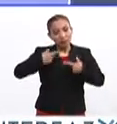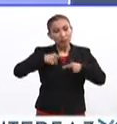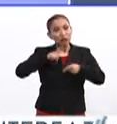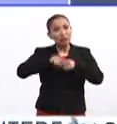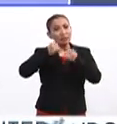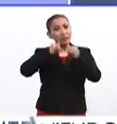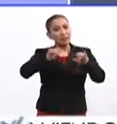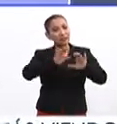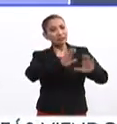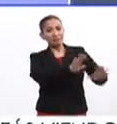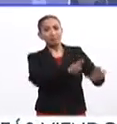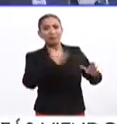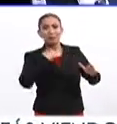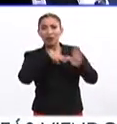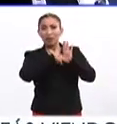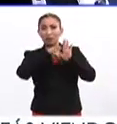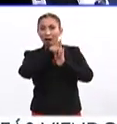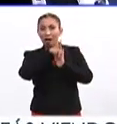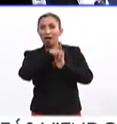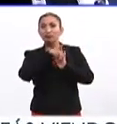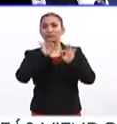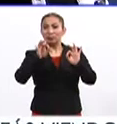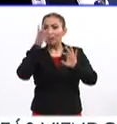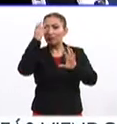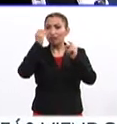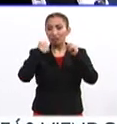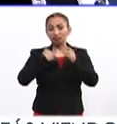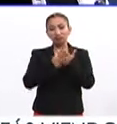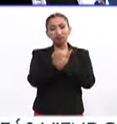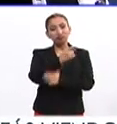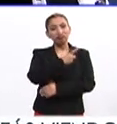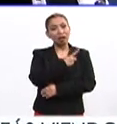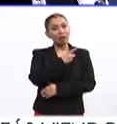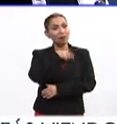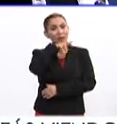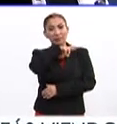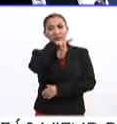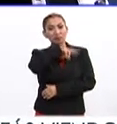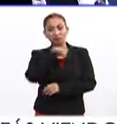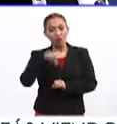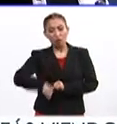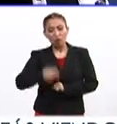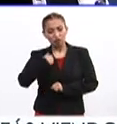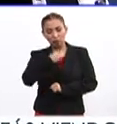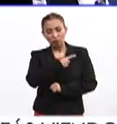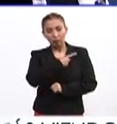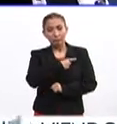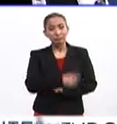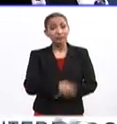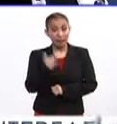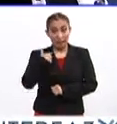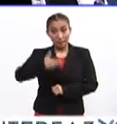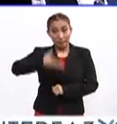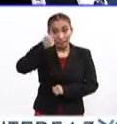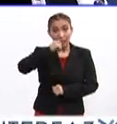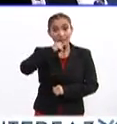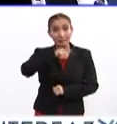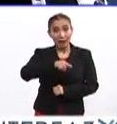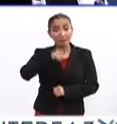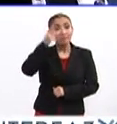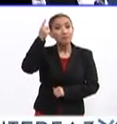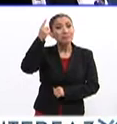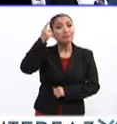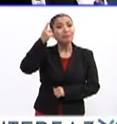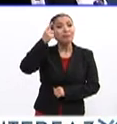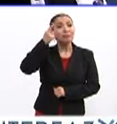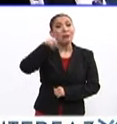muy independiente, muy madura y que aprendes a tomar decisiones rápidas por tu cuenta. Y aprendes